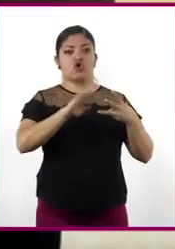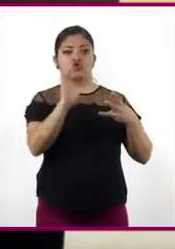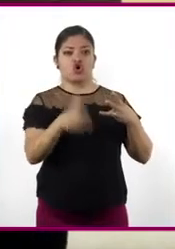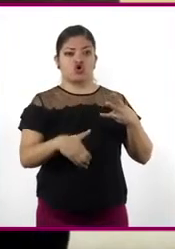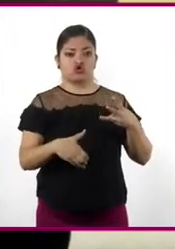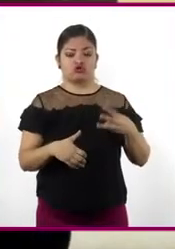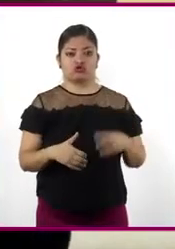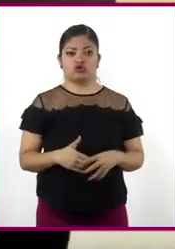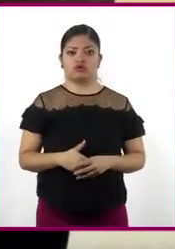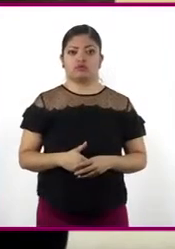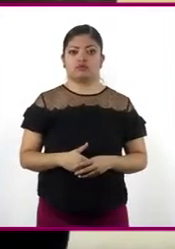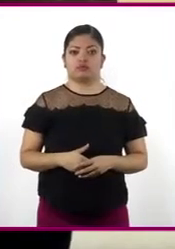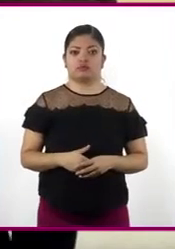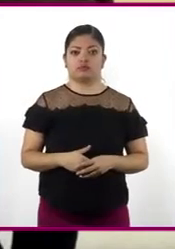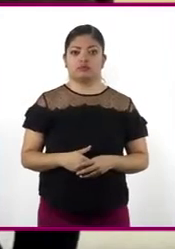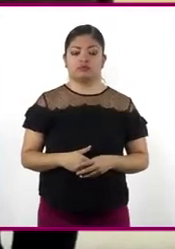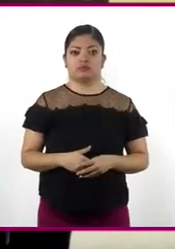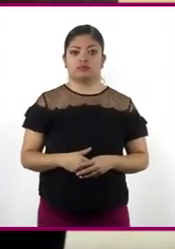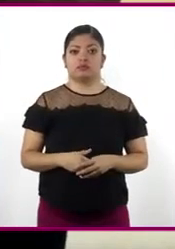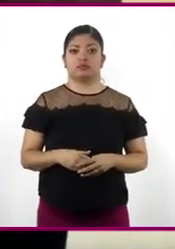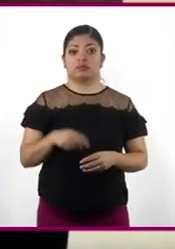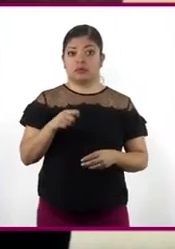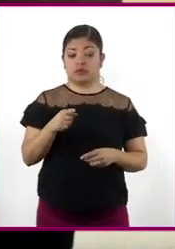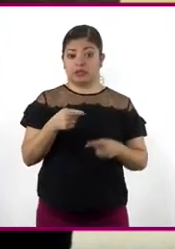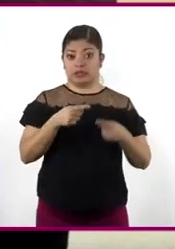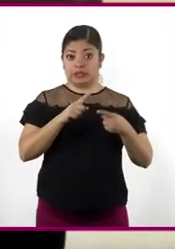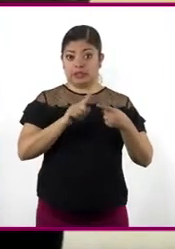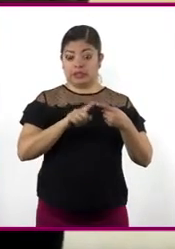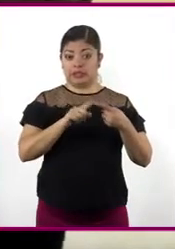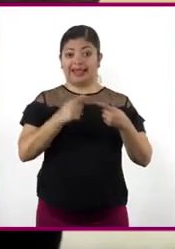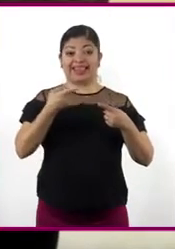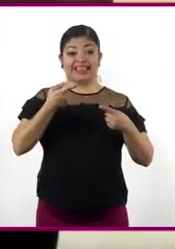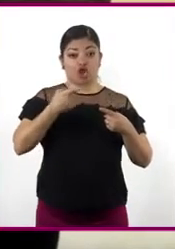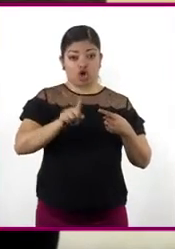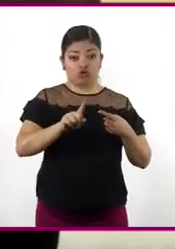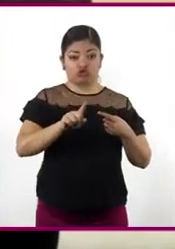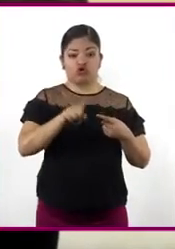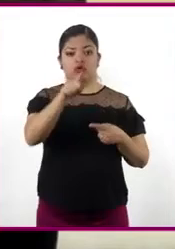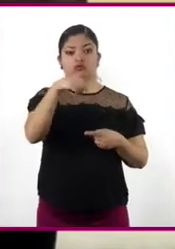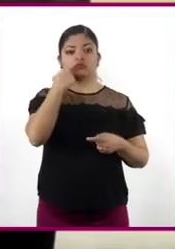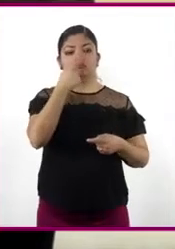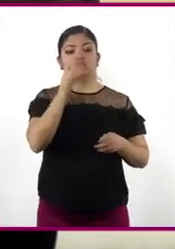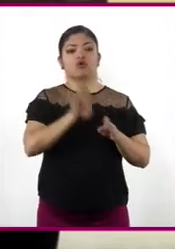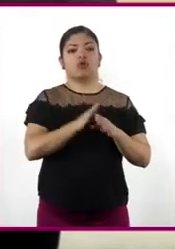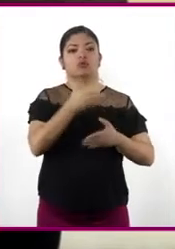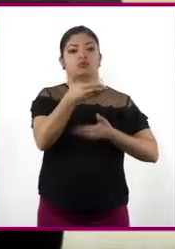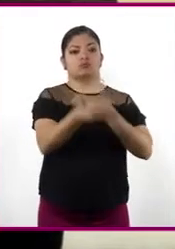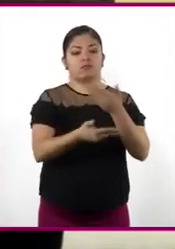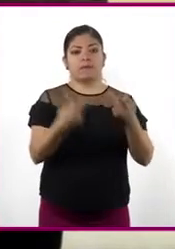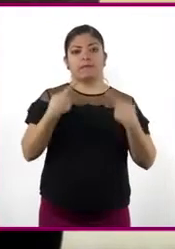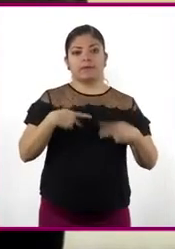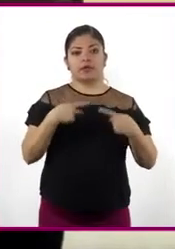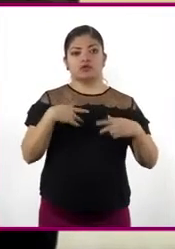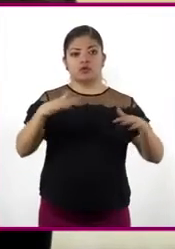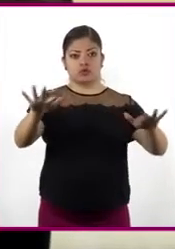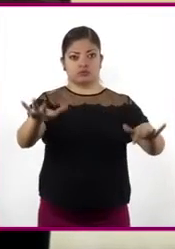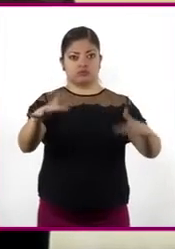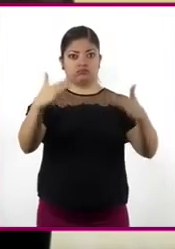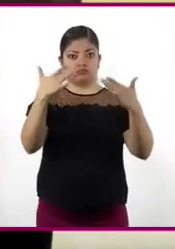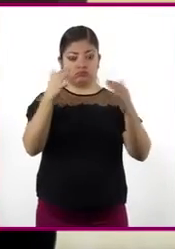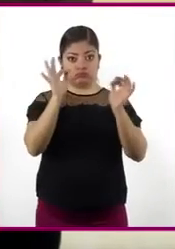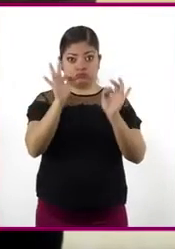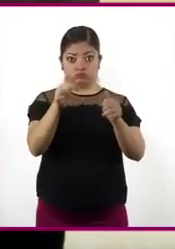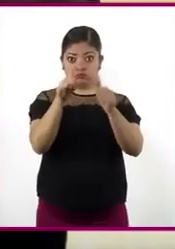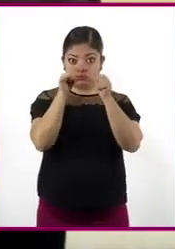conclusiones. En la introducción se saluda al público, se busca llamar su atención, se presenta el